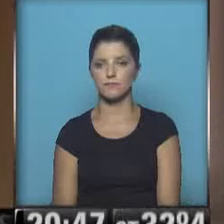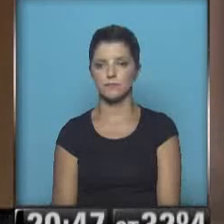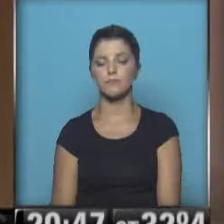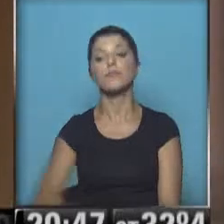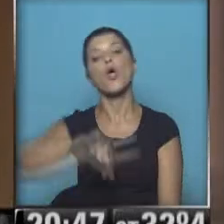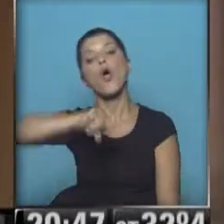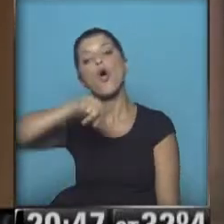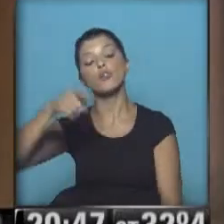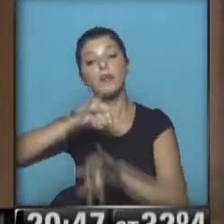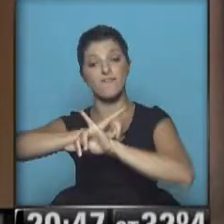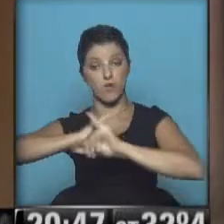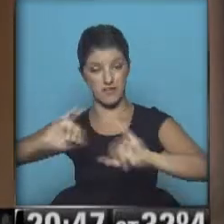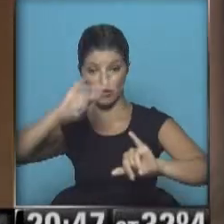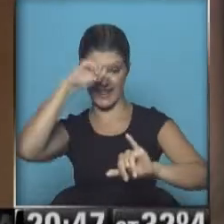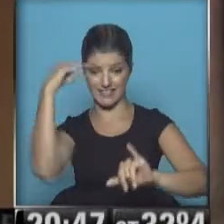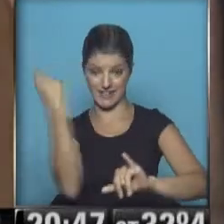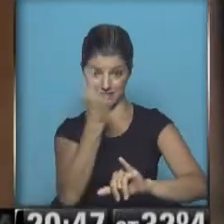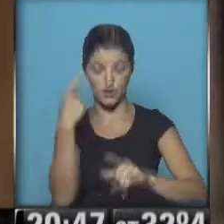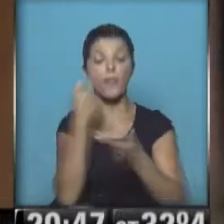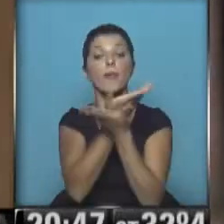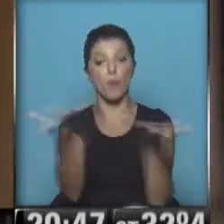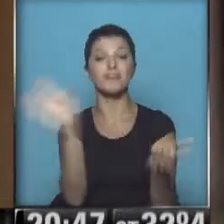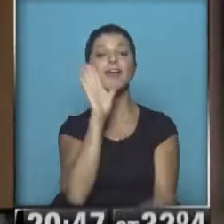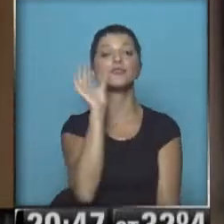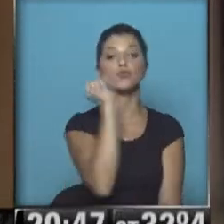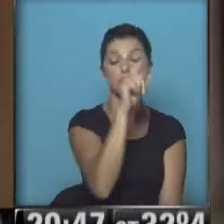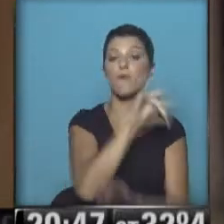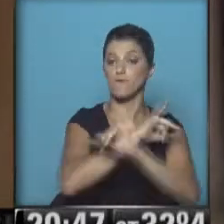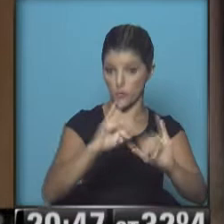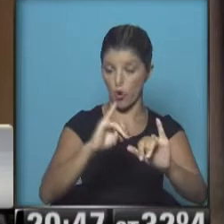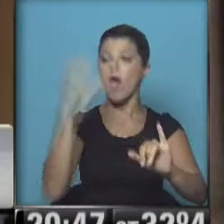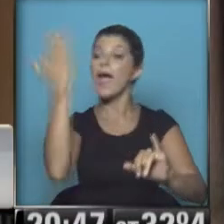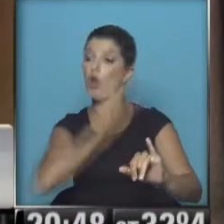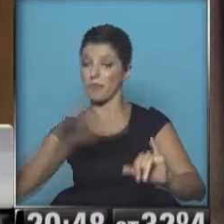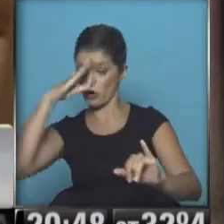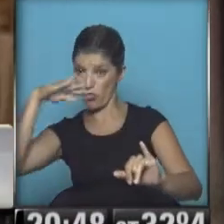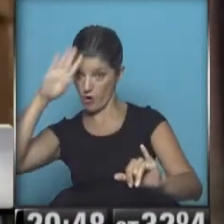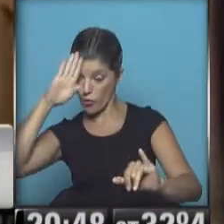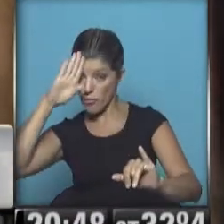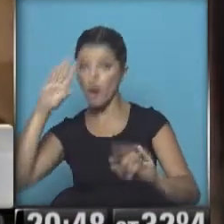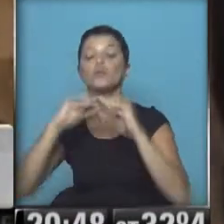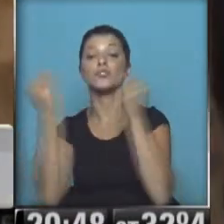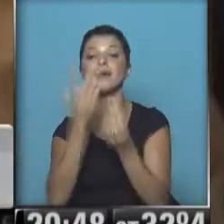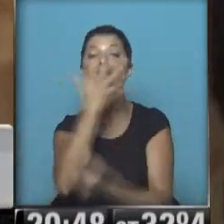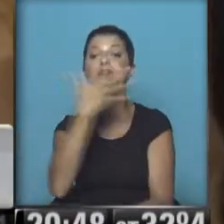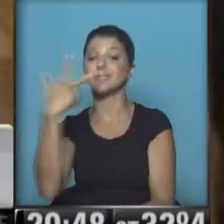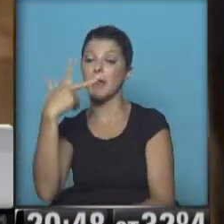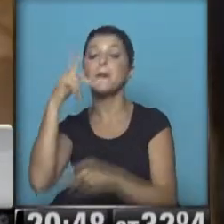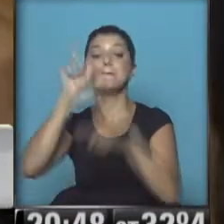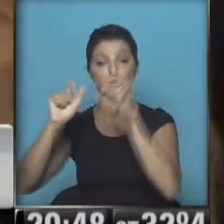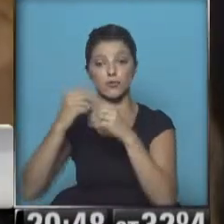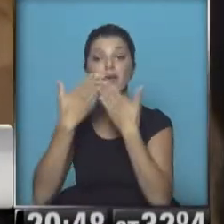Otra información internacional da cuenta que Estados Unidos confirmó que el gobierno de Cuba liberó a la totalidad de las 53 personas que